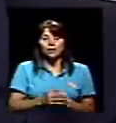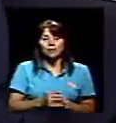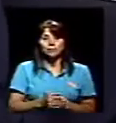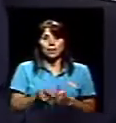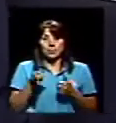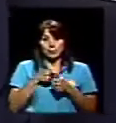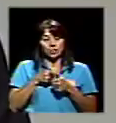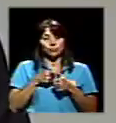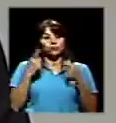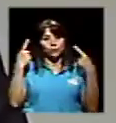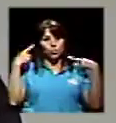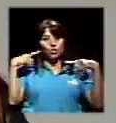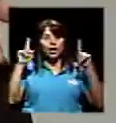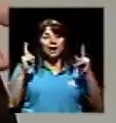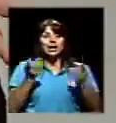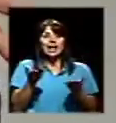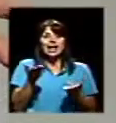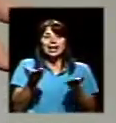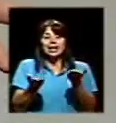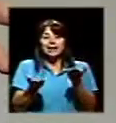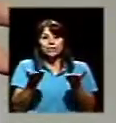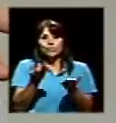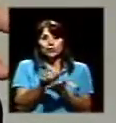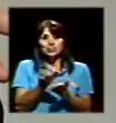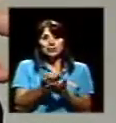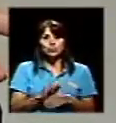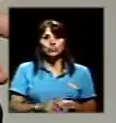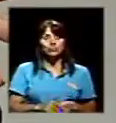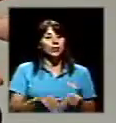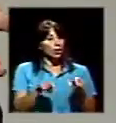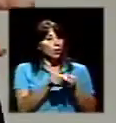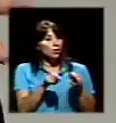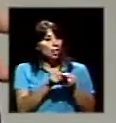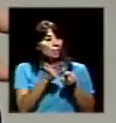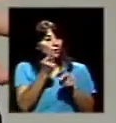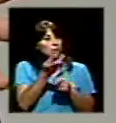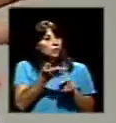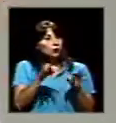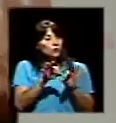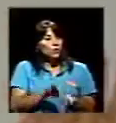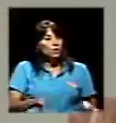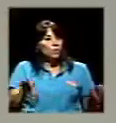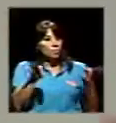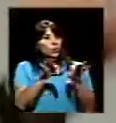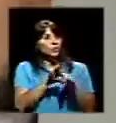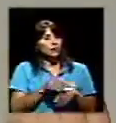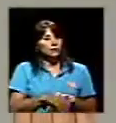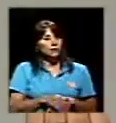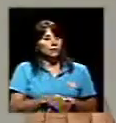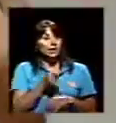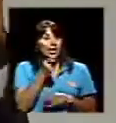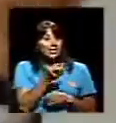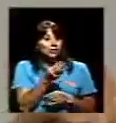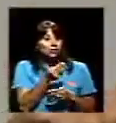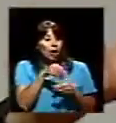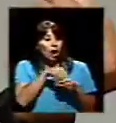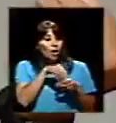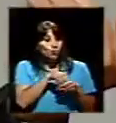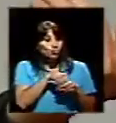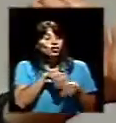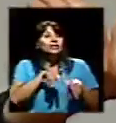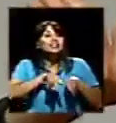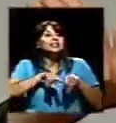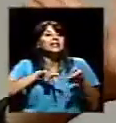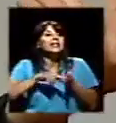el equilibrio financiero. Claro, y que además hay una cosa muy importante que es esos ahorros significan más servicio para la gente,